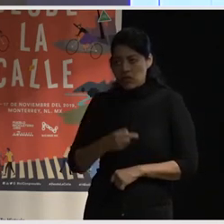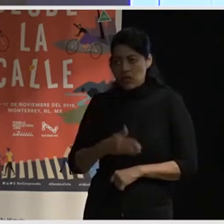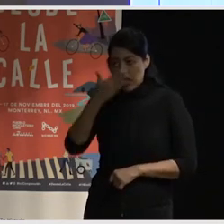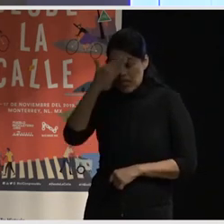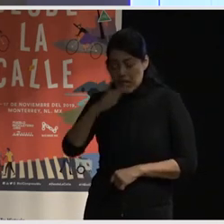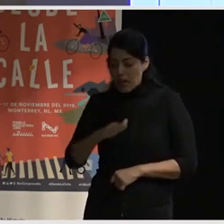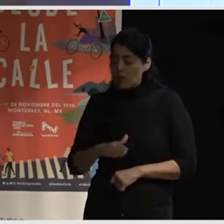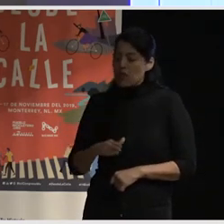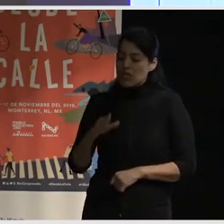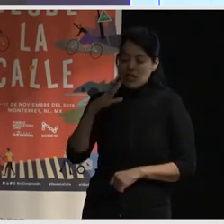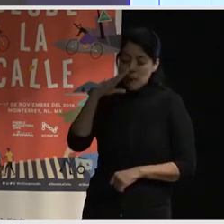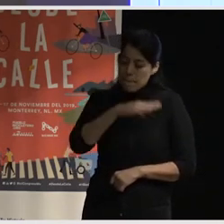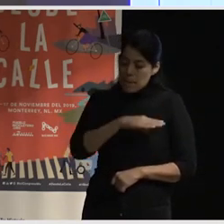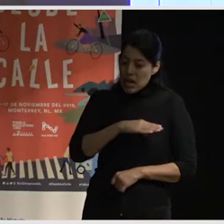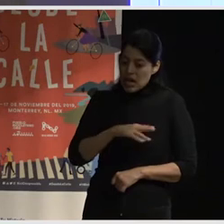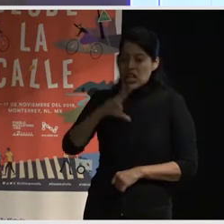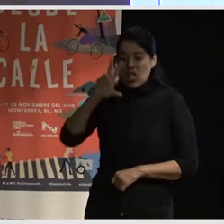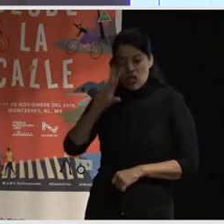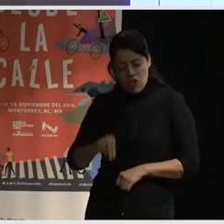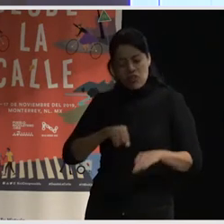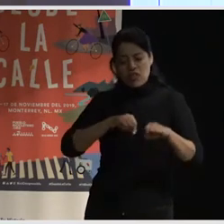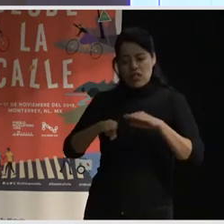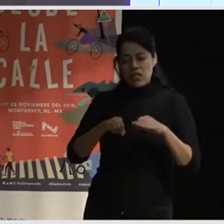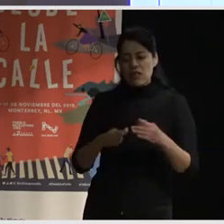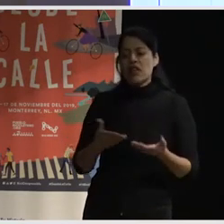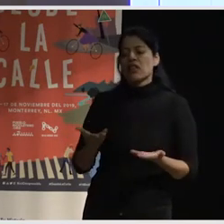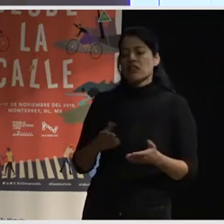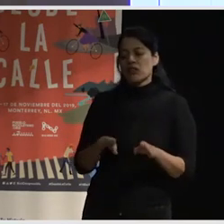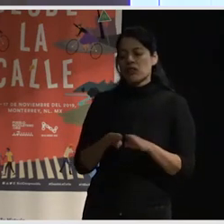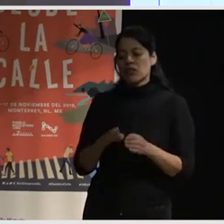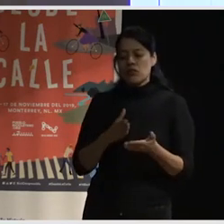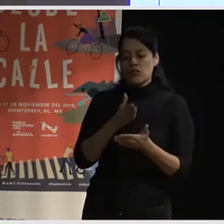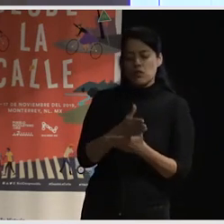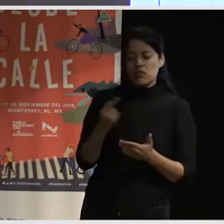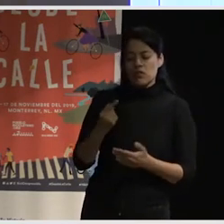sabemos que está mal y no se está haciendo quién es y a través de él